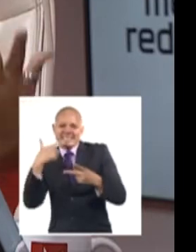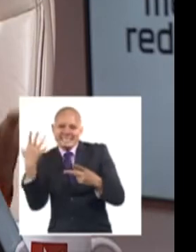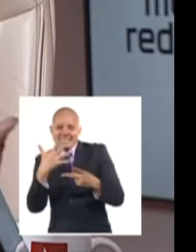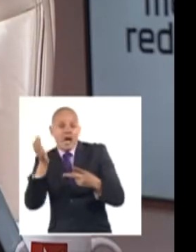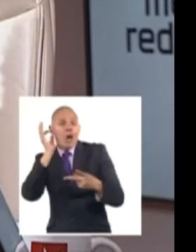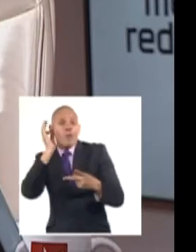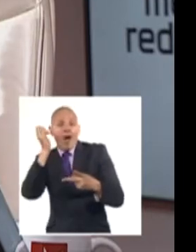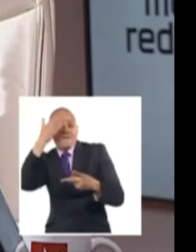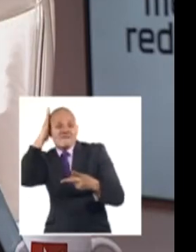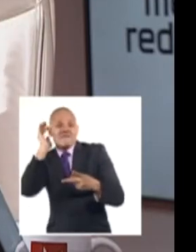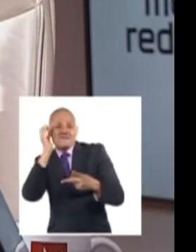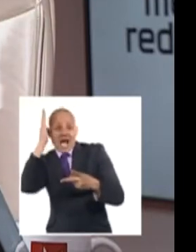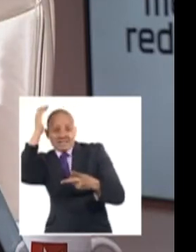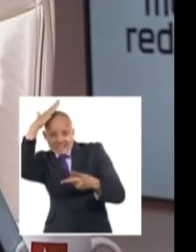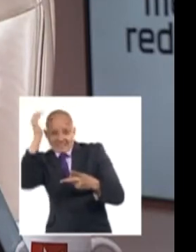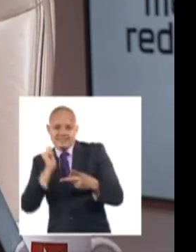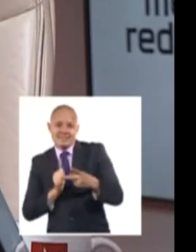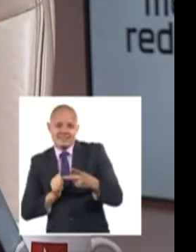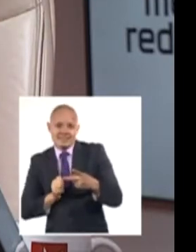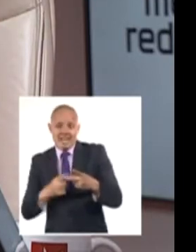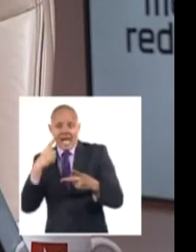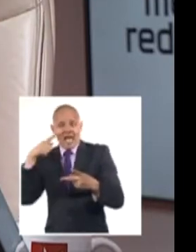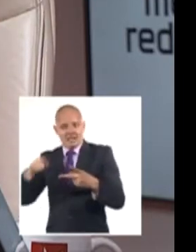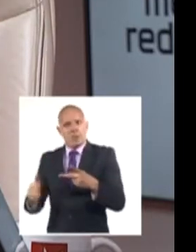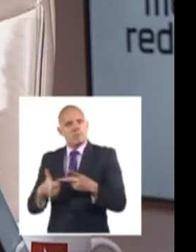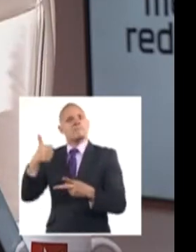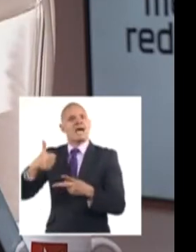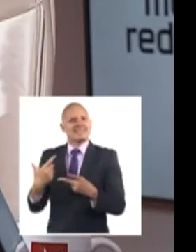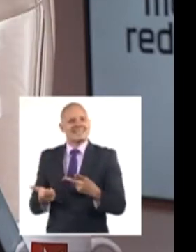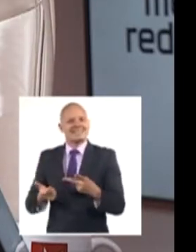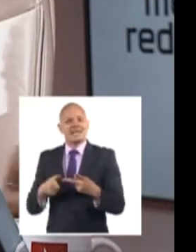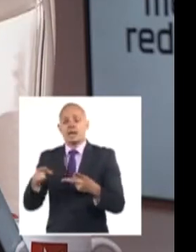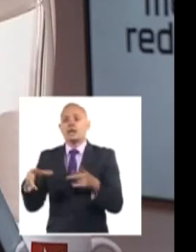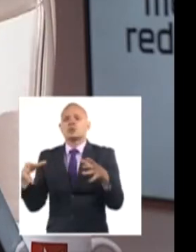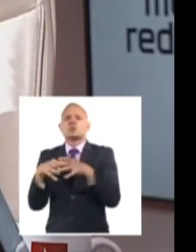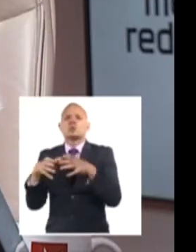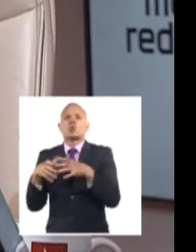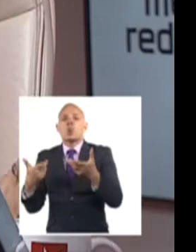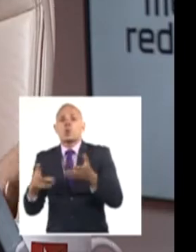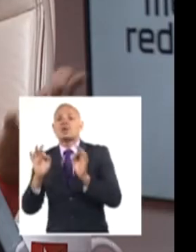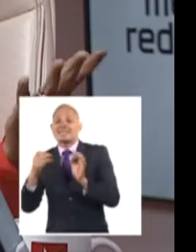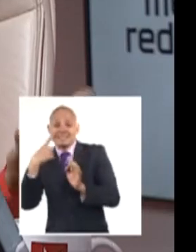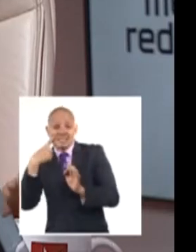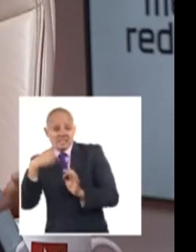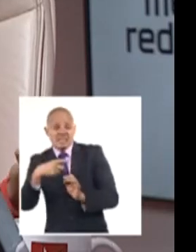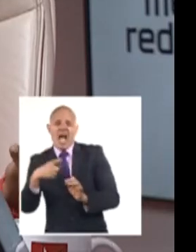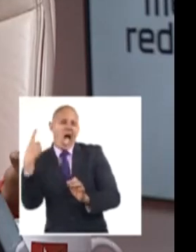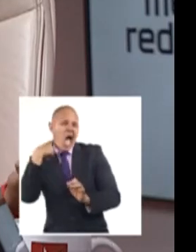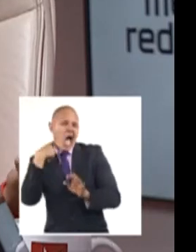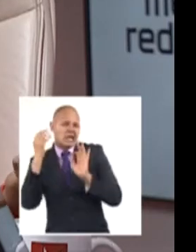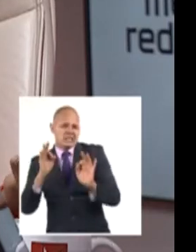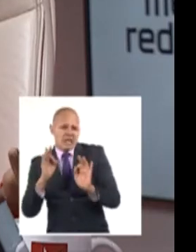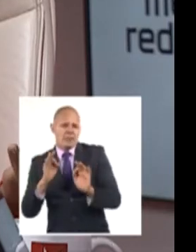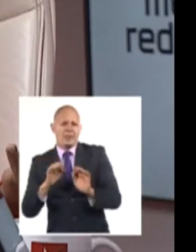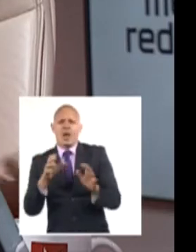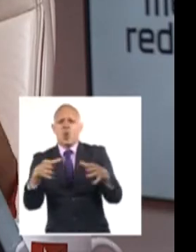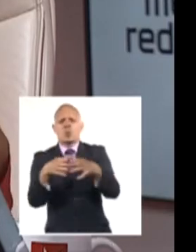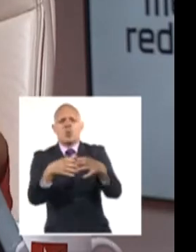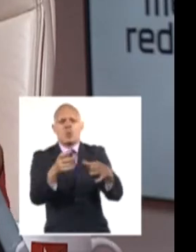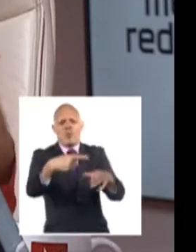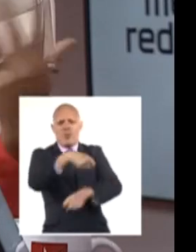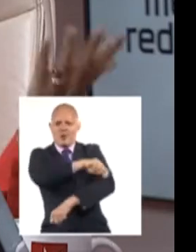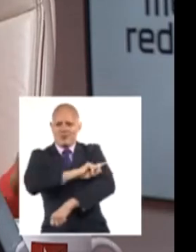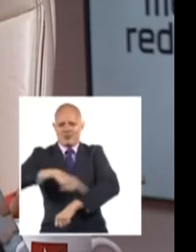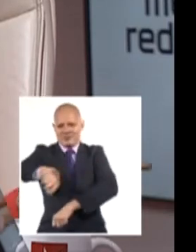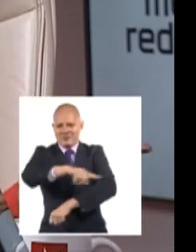respaldo además del pacto histórico a estos sectores relegado y una ganancia justamente y por